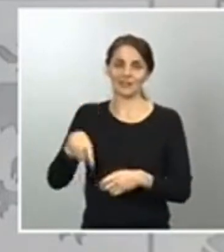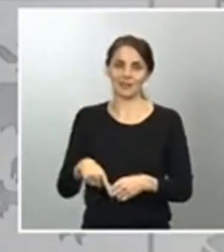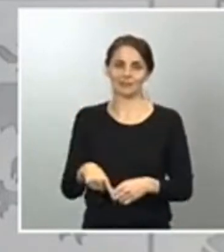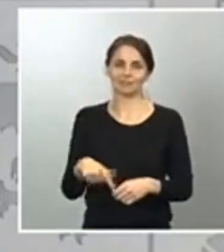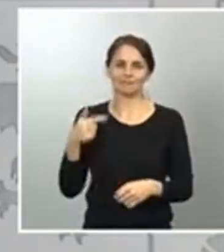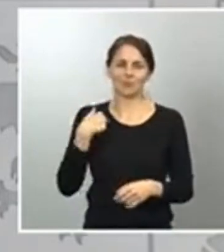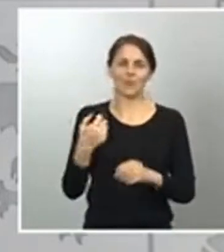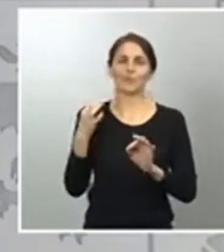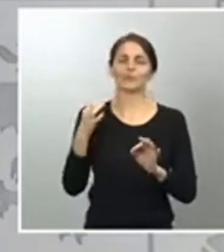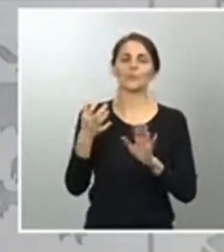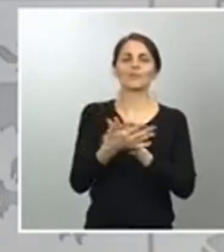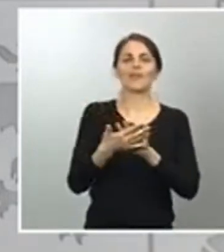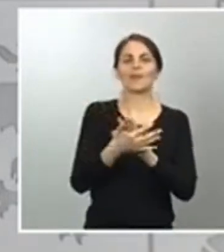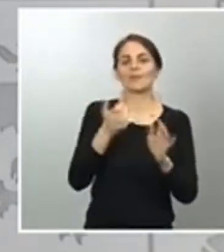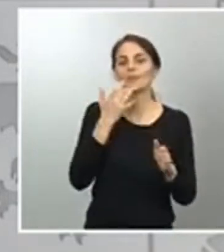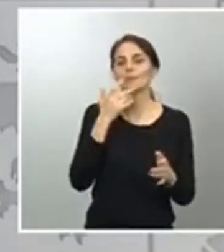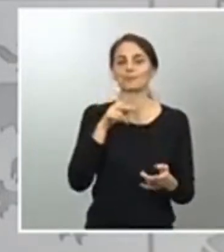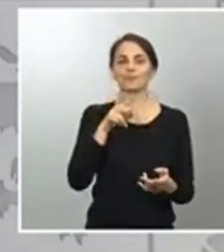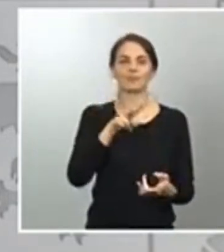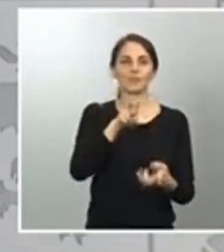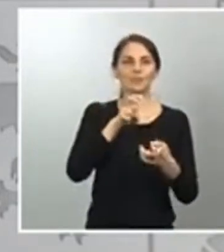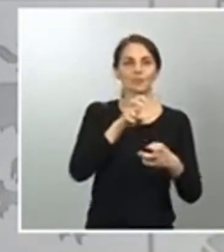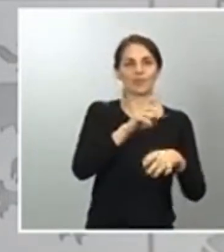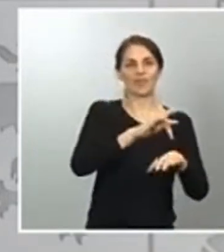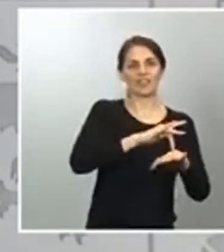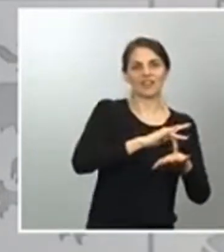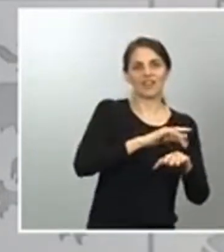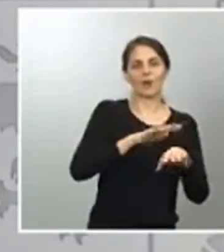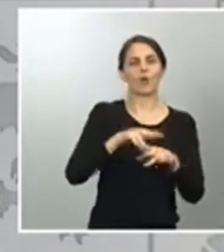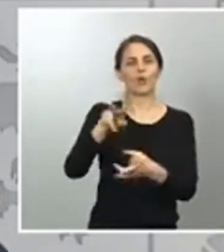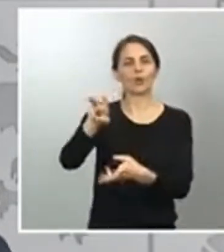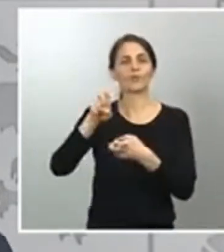la digital o también el impuesto a las transacciones financieras.